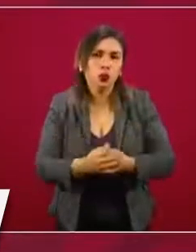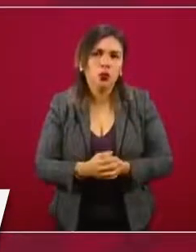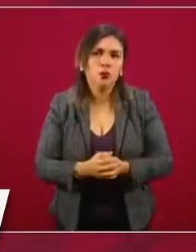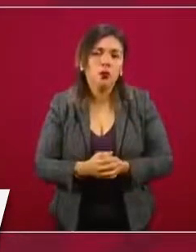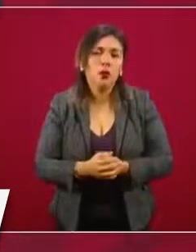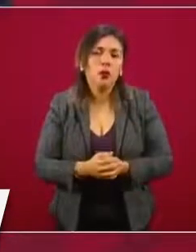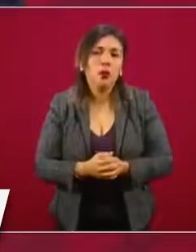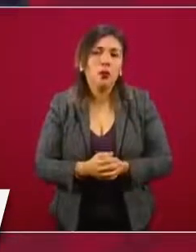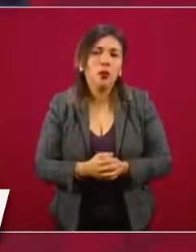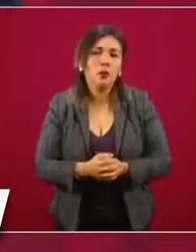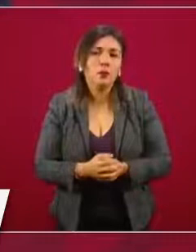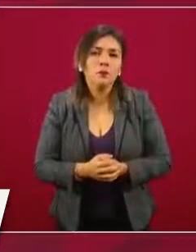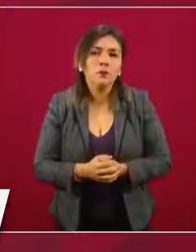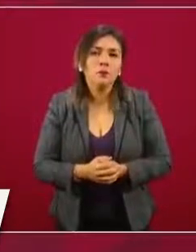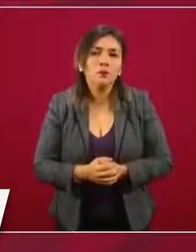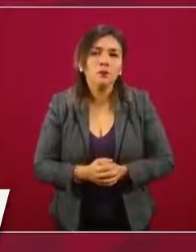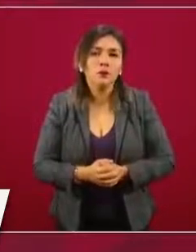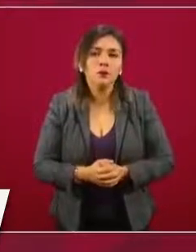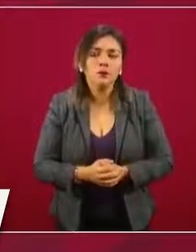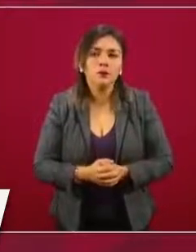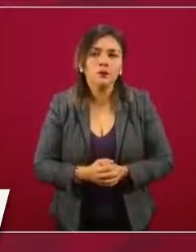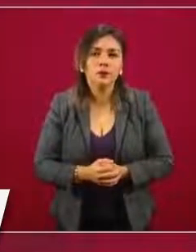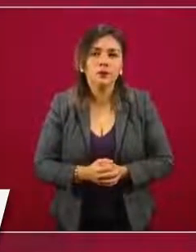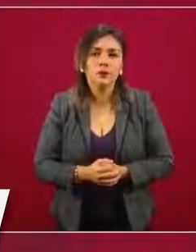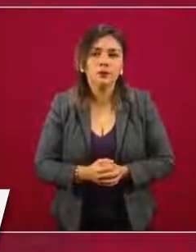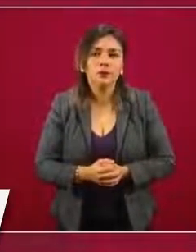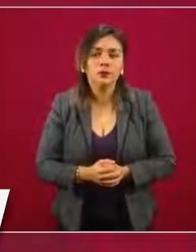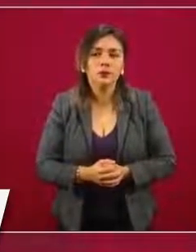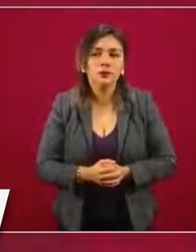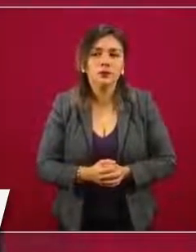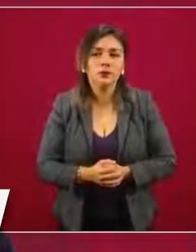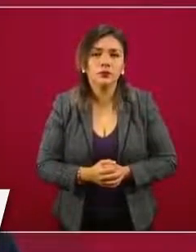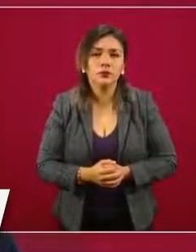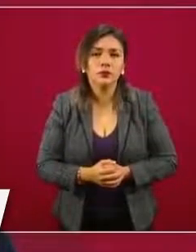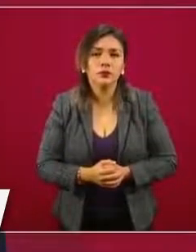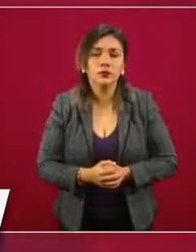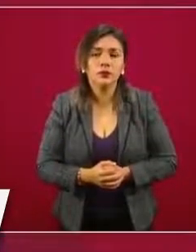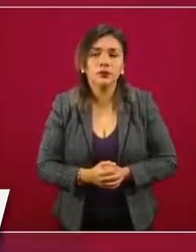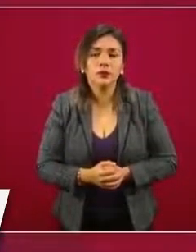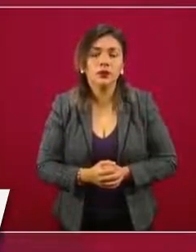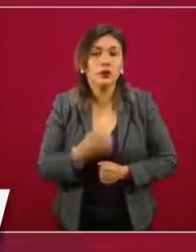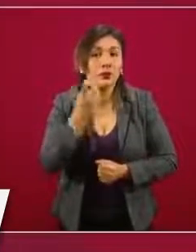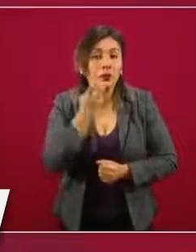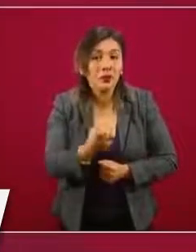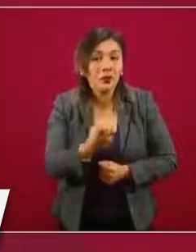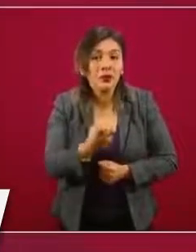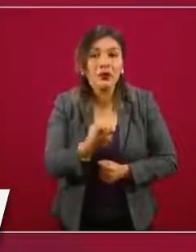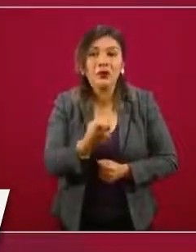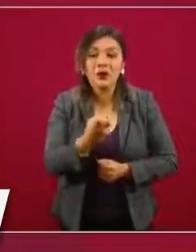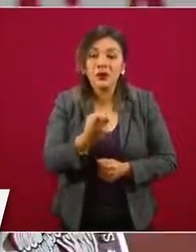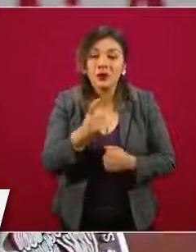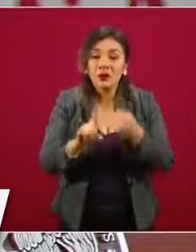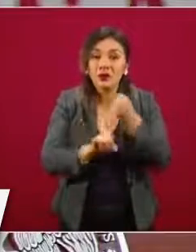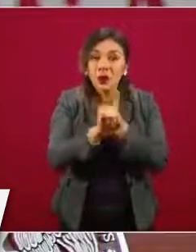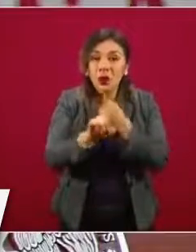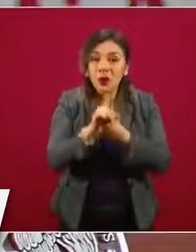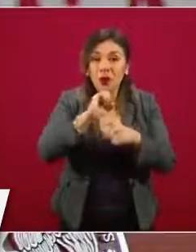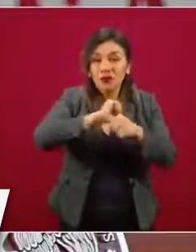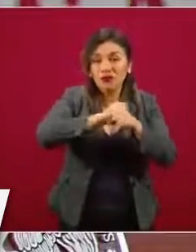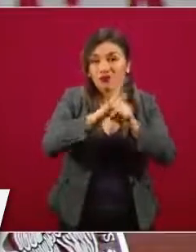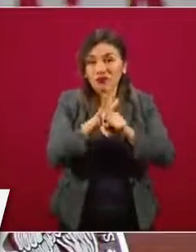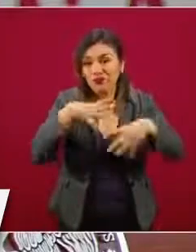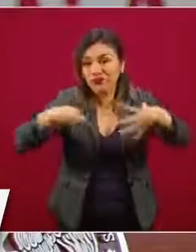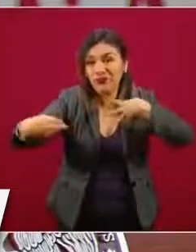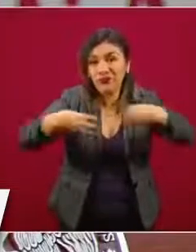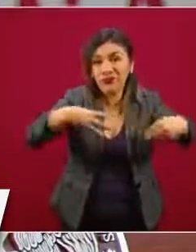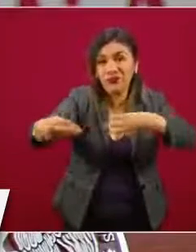No hubiésemos podido salir de esta pandemia,